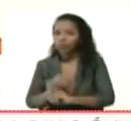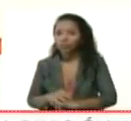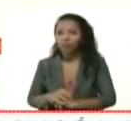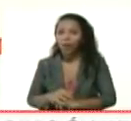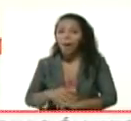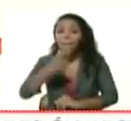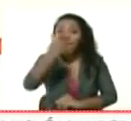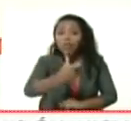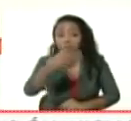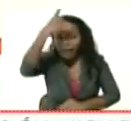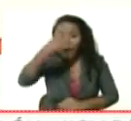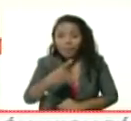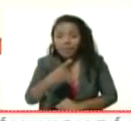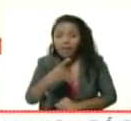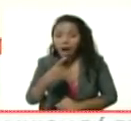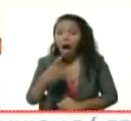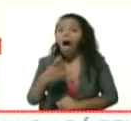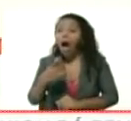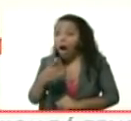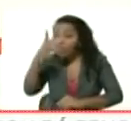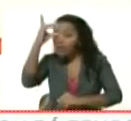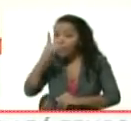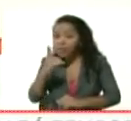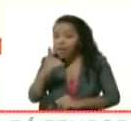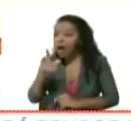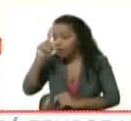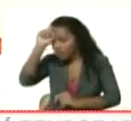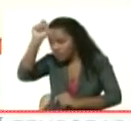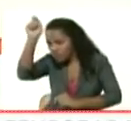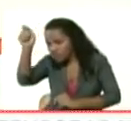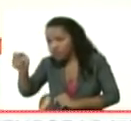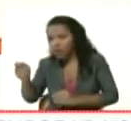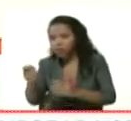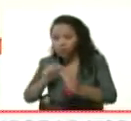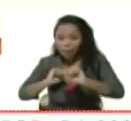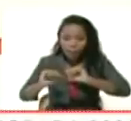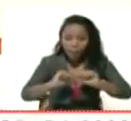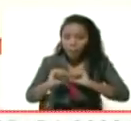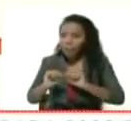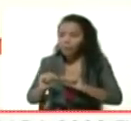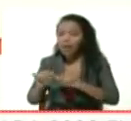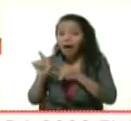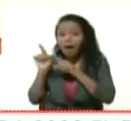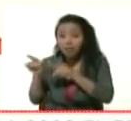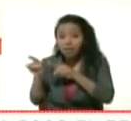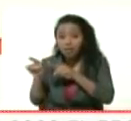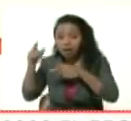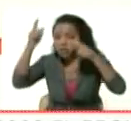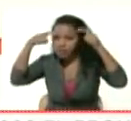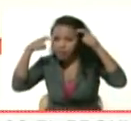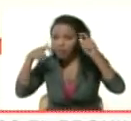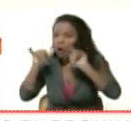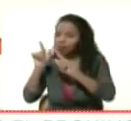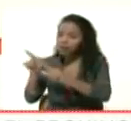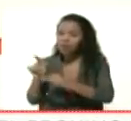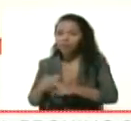le tramita su reconocimiento. Así es el chavismo. Así es el